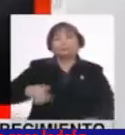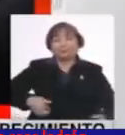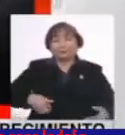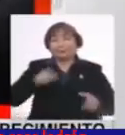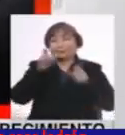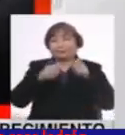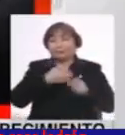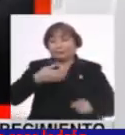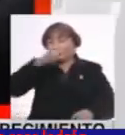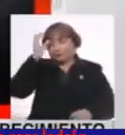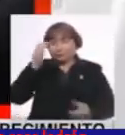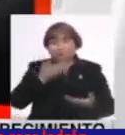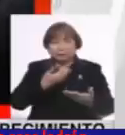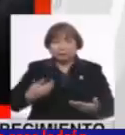República?